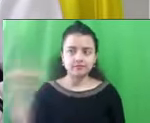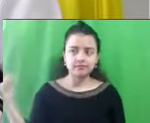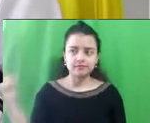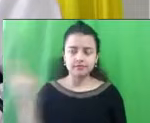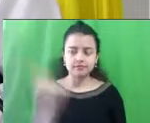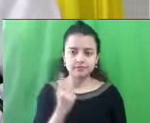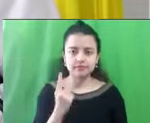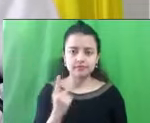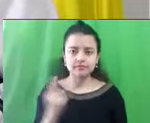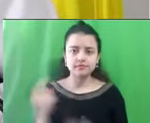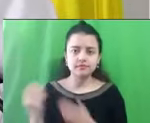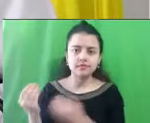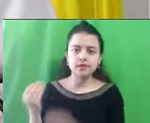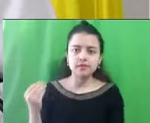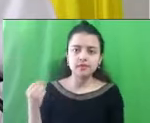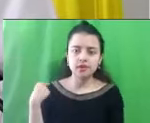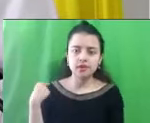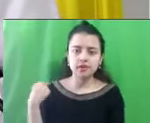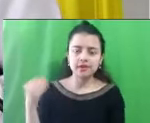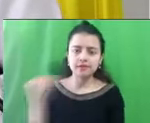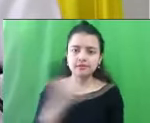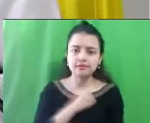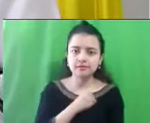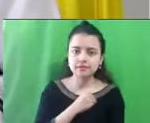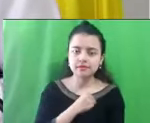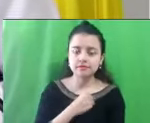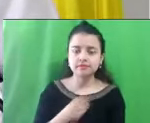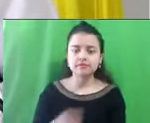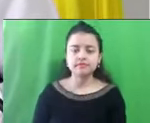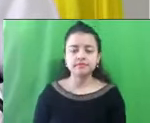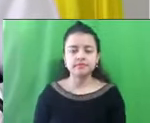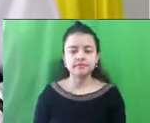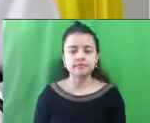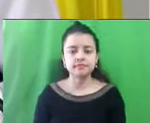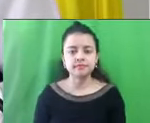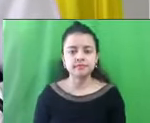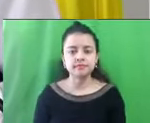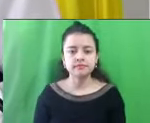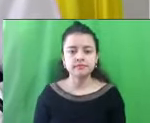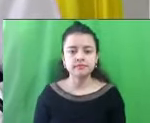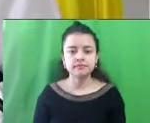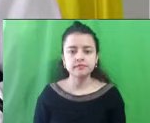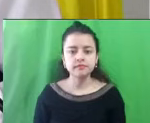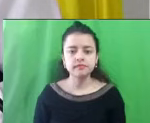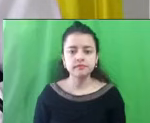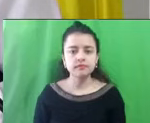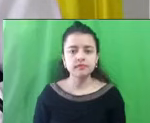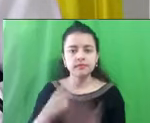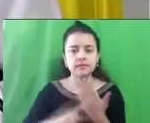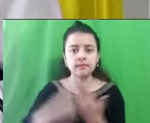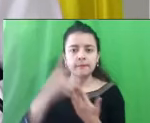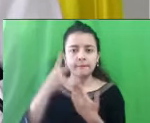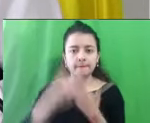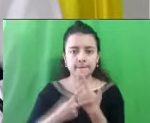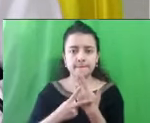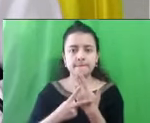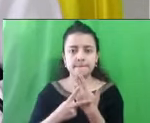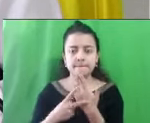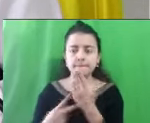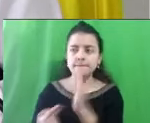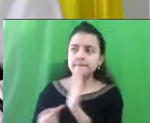un valor de 187 millones de pesos. Fuera de eso, presentamos un proyecto de acuerdo a la Junta Directiva, donde